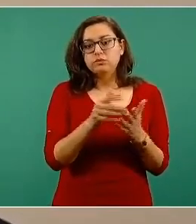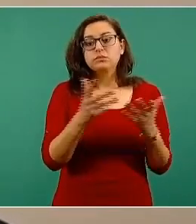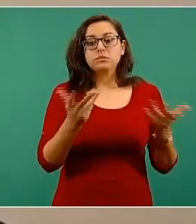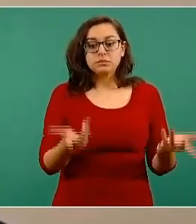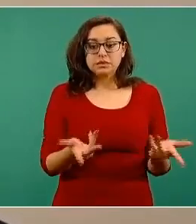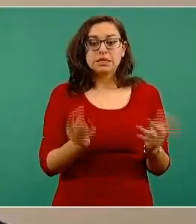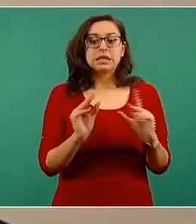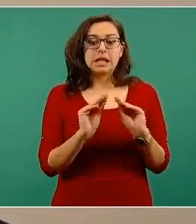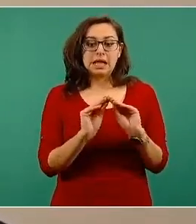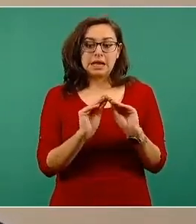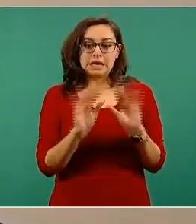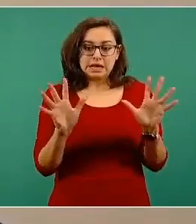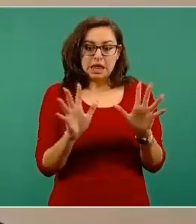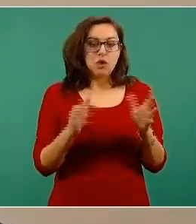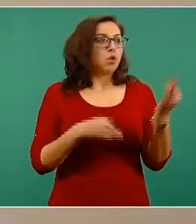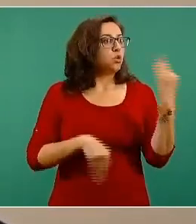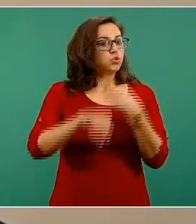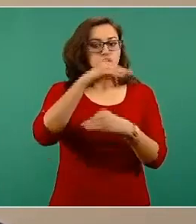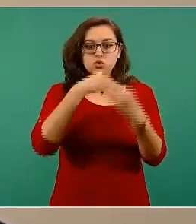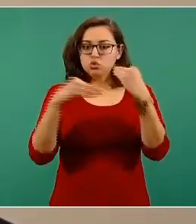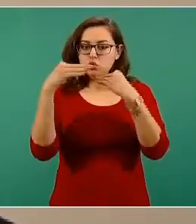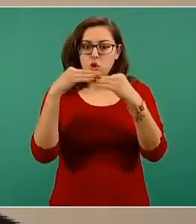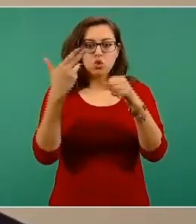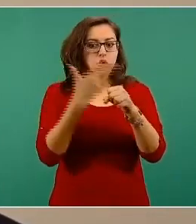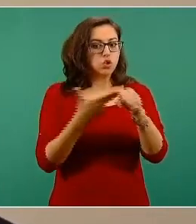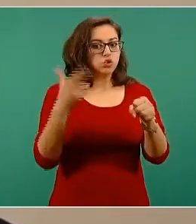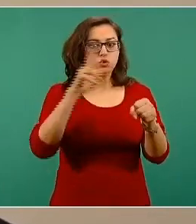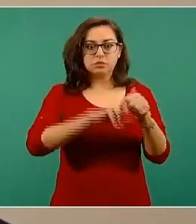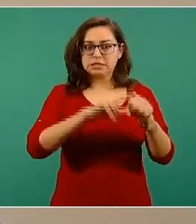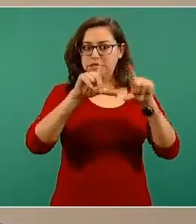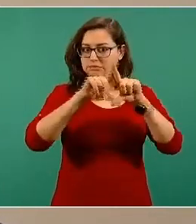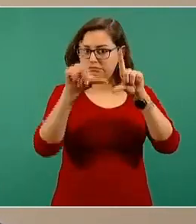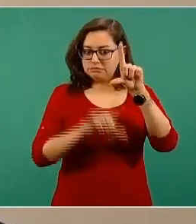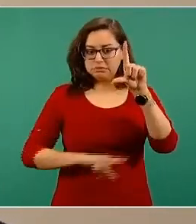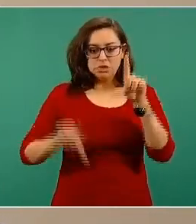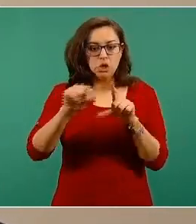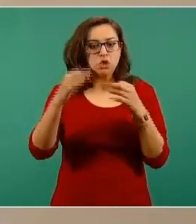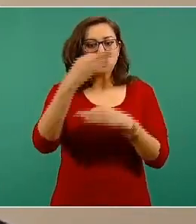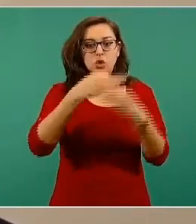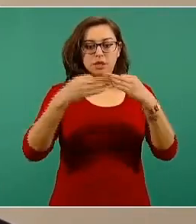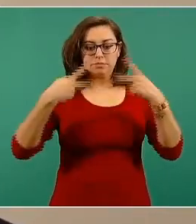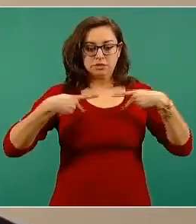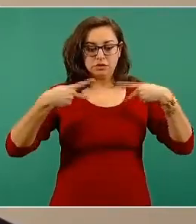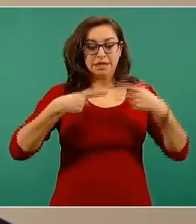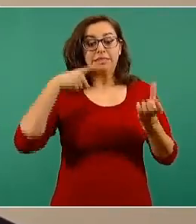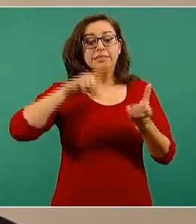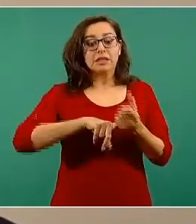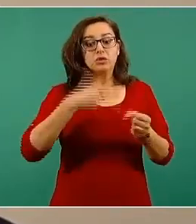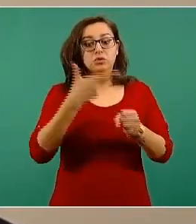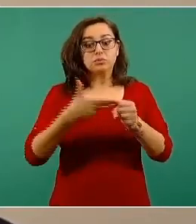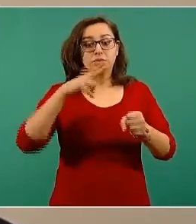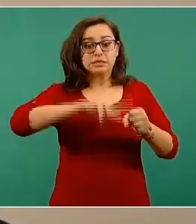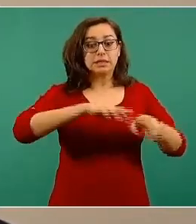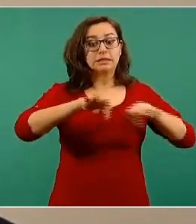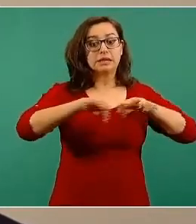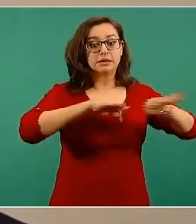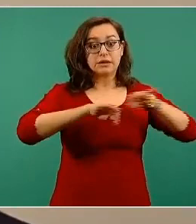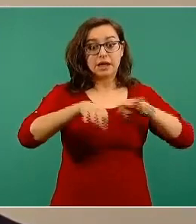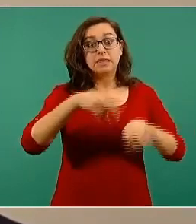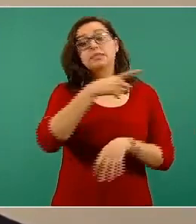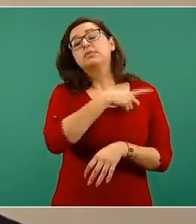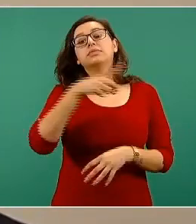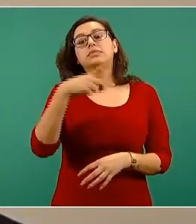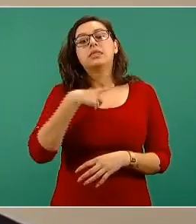en cuenta todas las unidades en México, todos los trabajadores, porque recuerden, es muy importante siempre